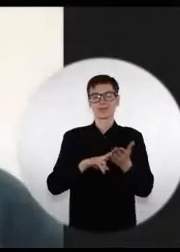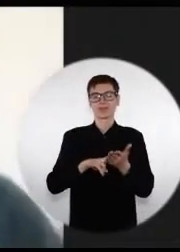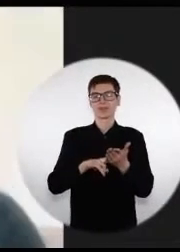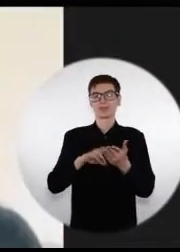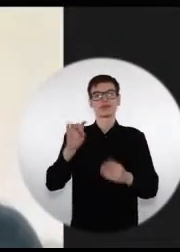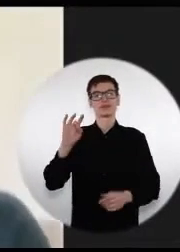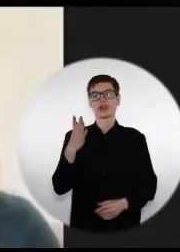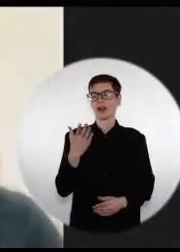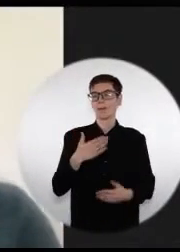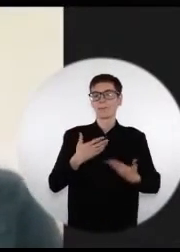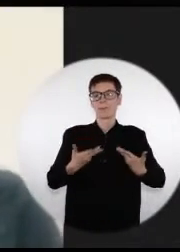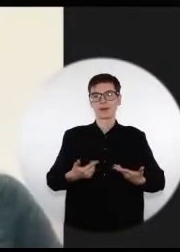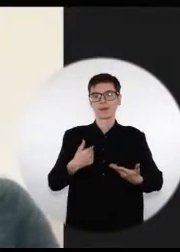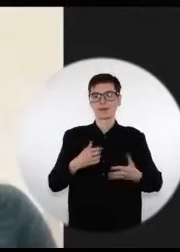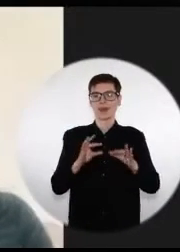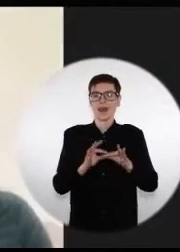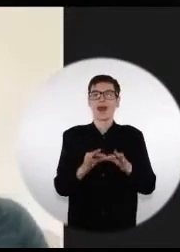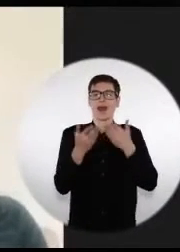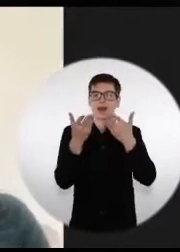vía